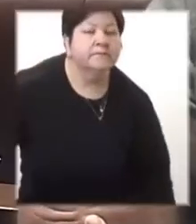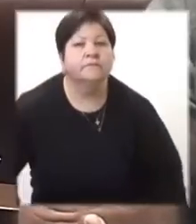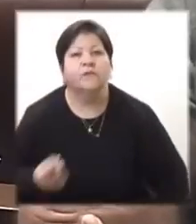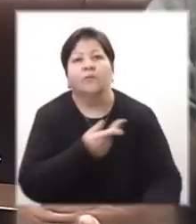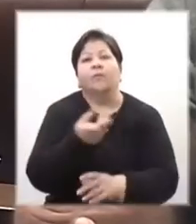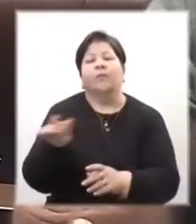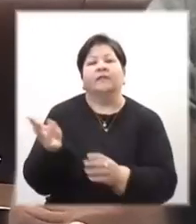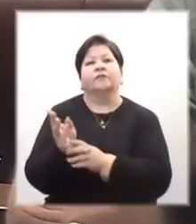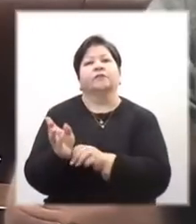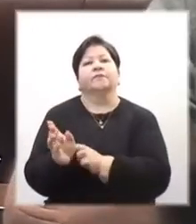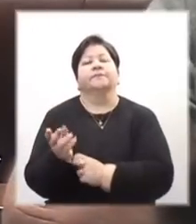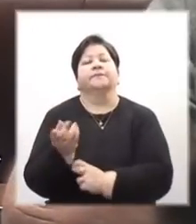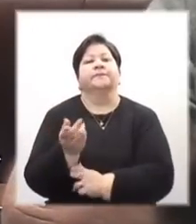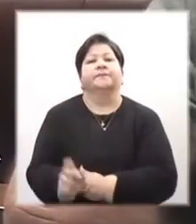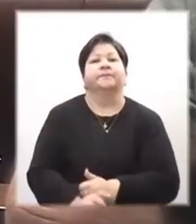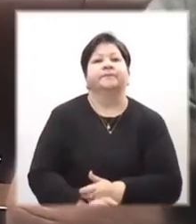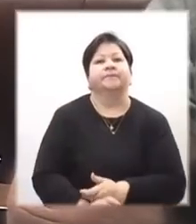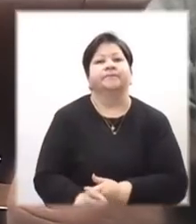¿Cuántos de